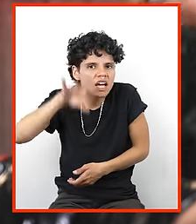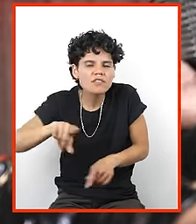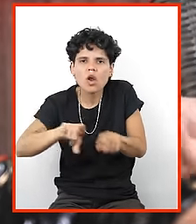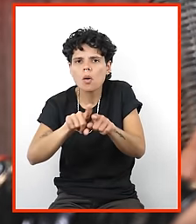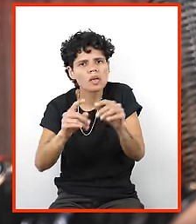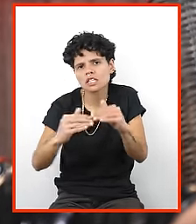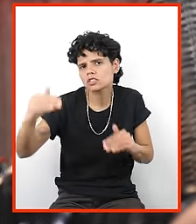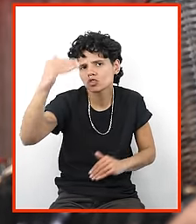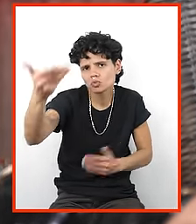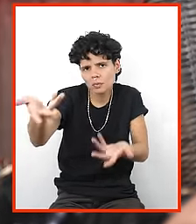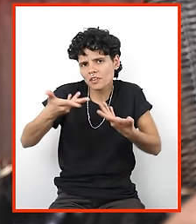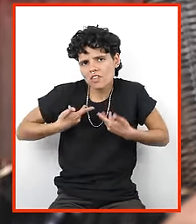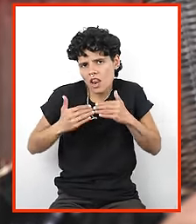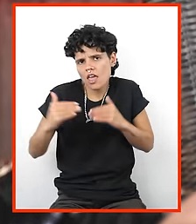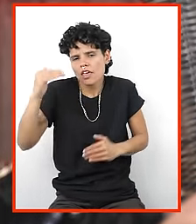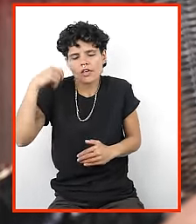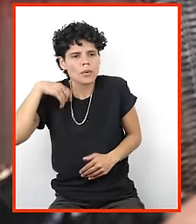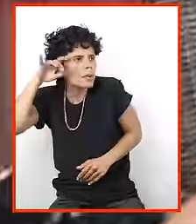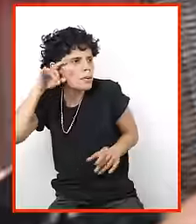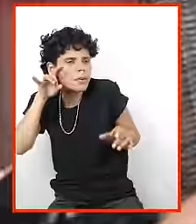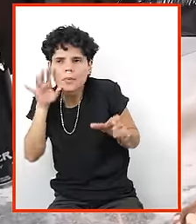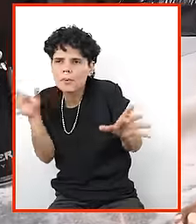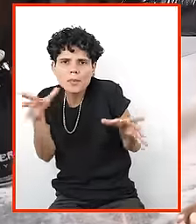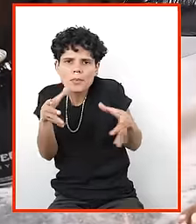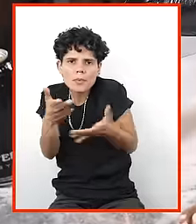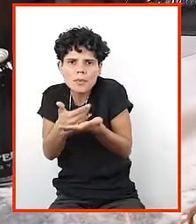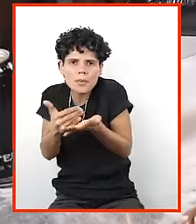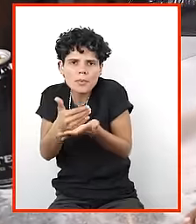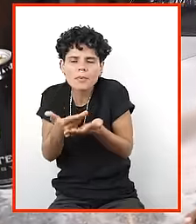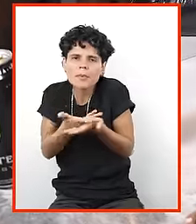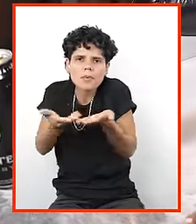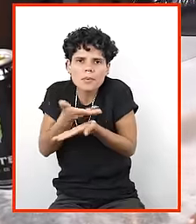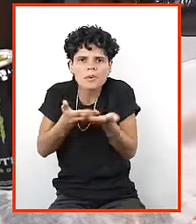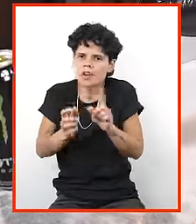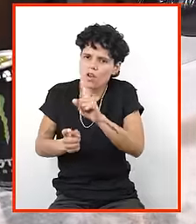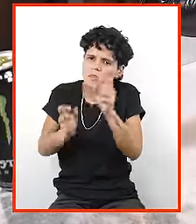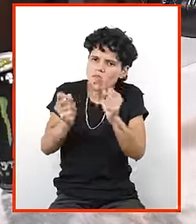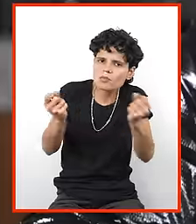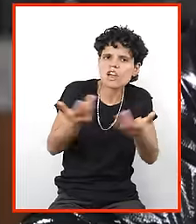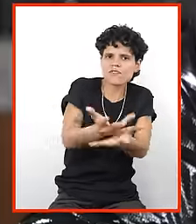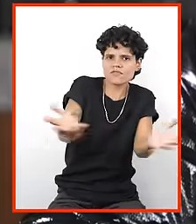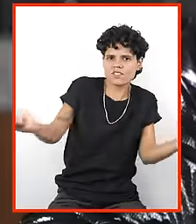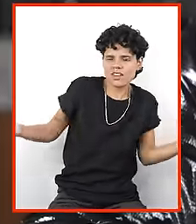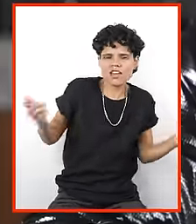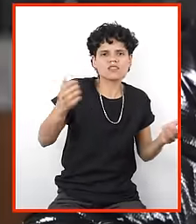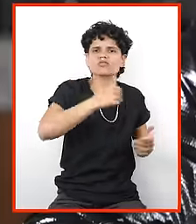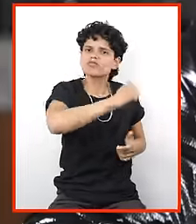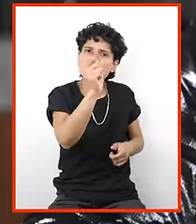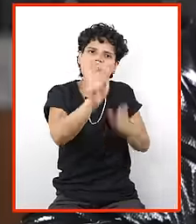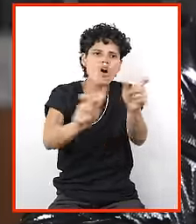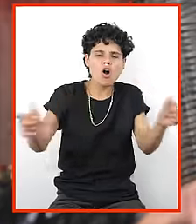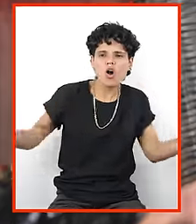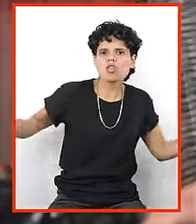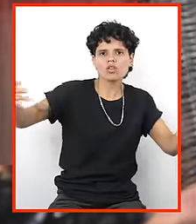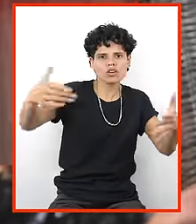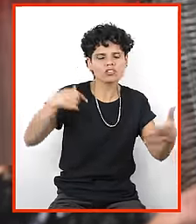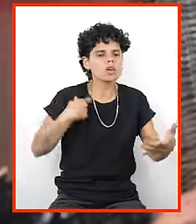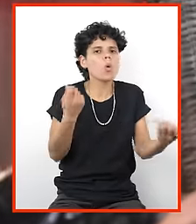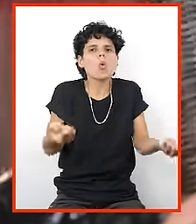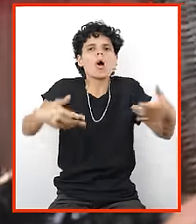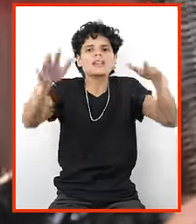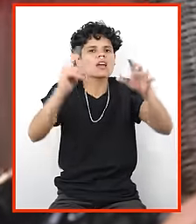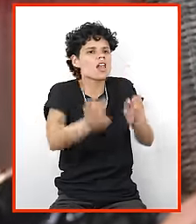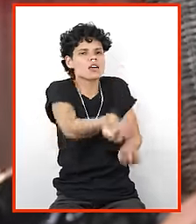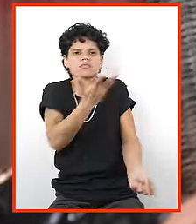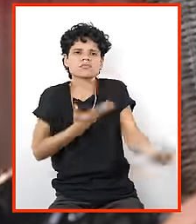sigue siendo algo súper elitista, ¿cachai? Como que todos tenemos que ser capaces de poder sentarnos, hablar. Tiene que llegar de la